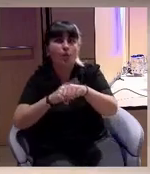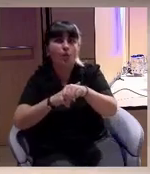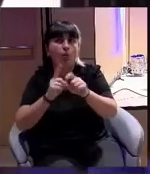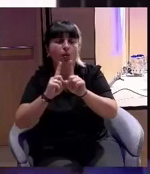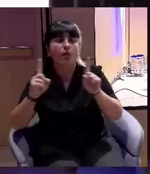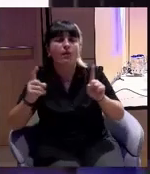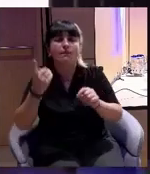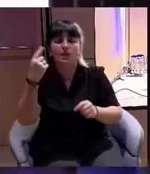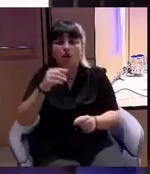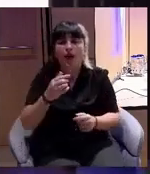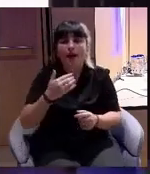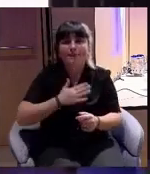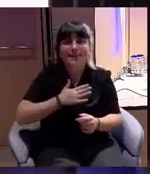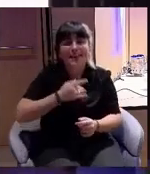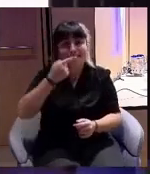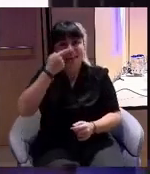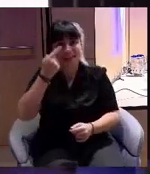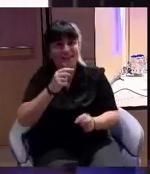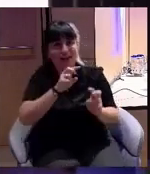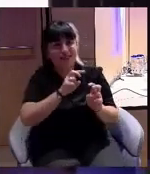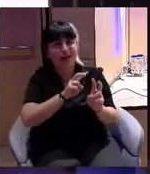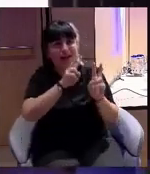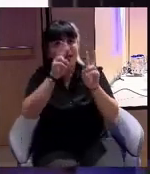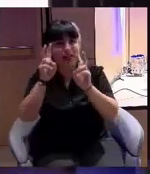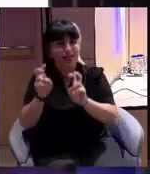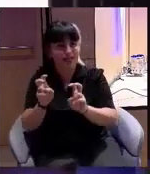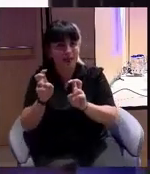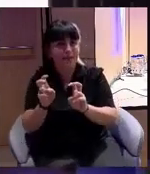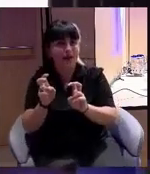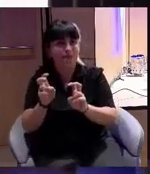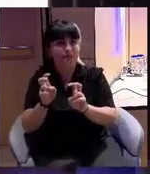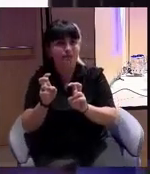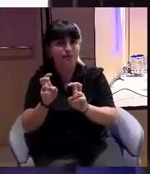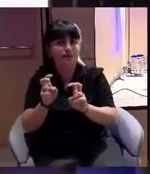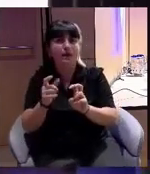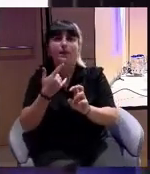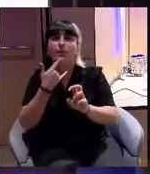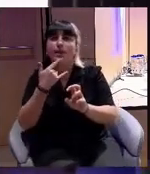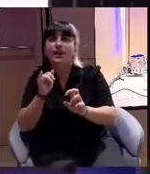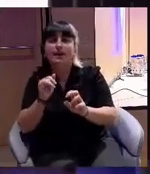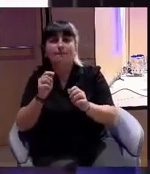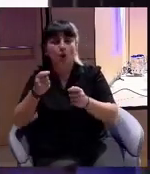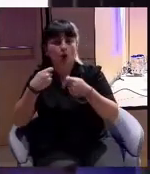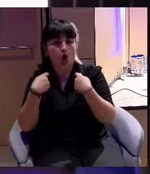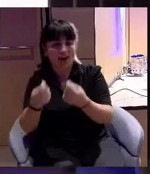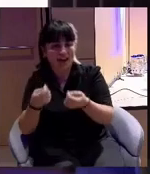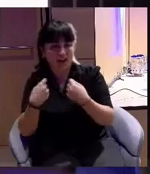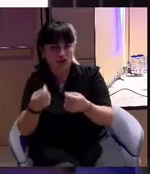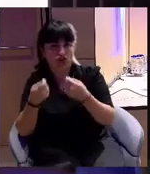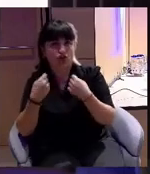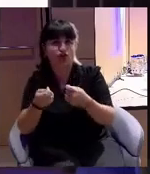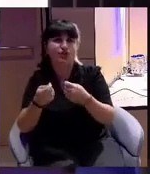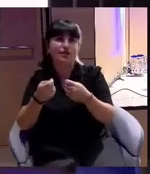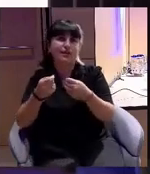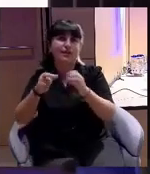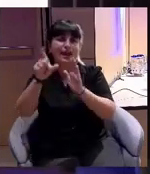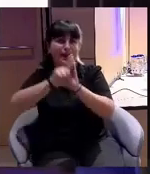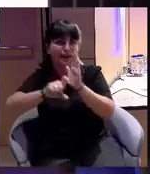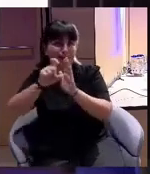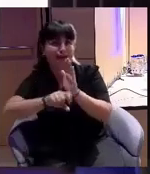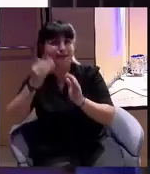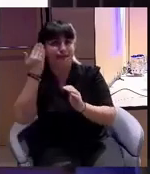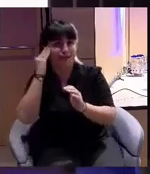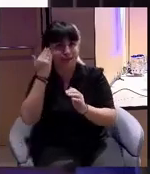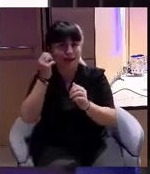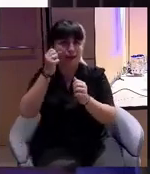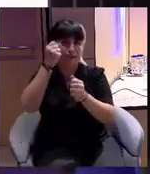de Ted sobre el tema de lo que se reporta en en gastos por ejemplo en redes sociales yo también estuve mirando en Chile